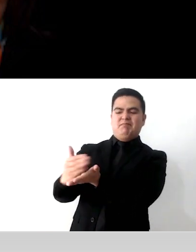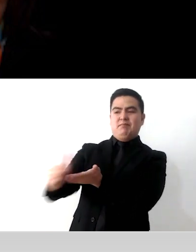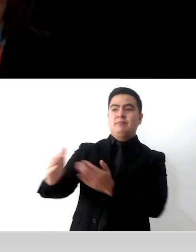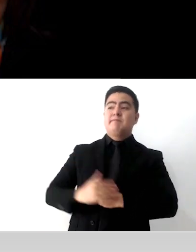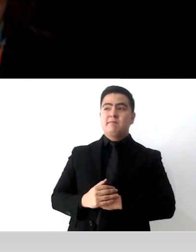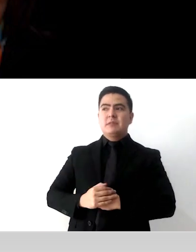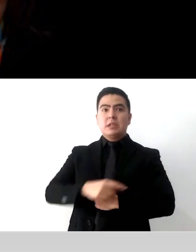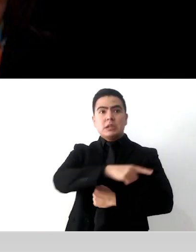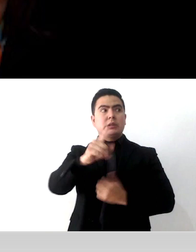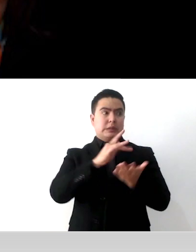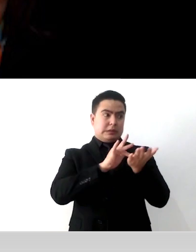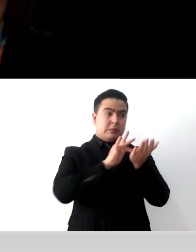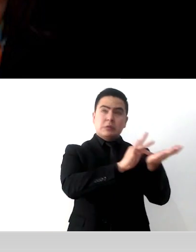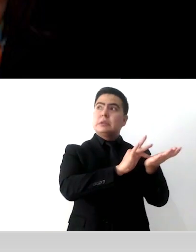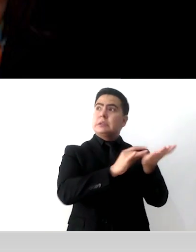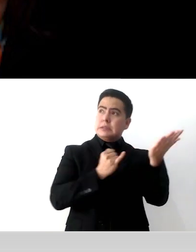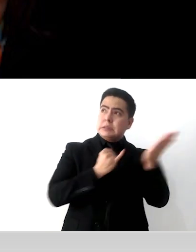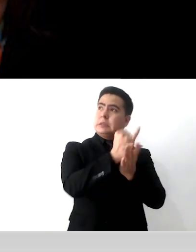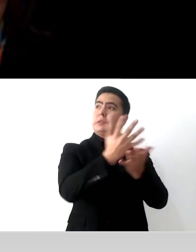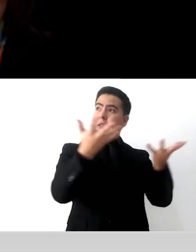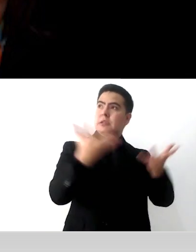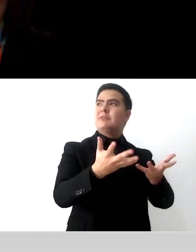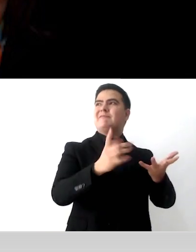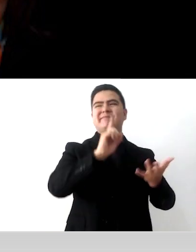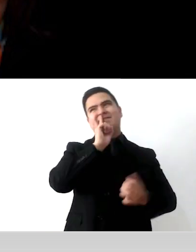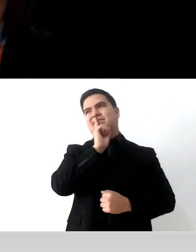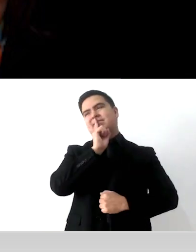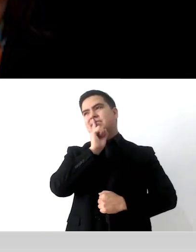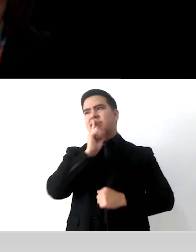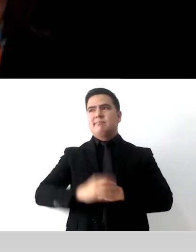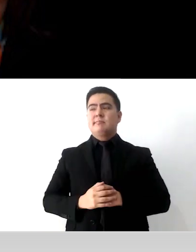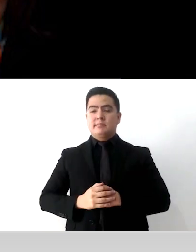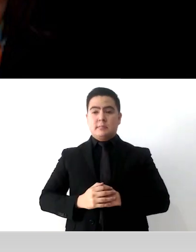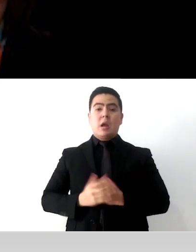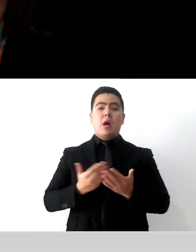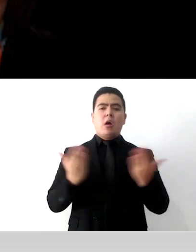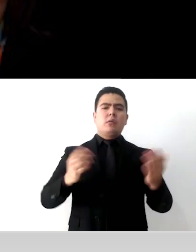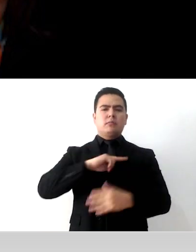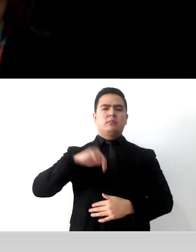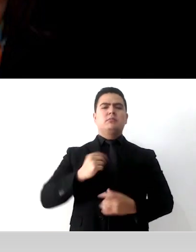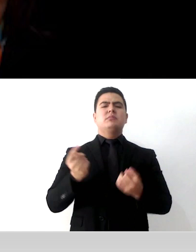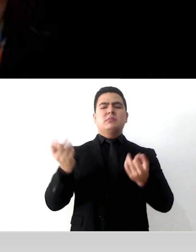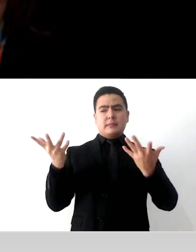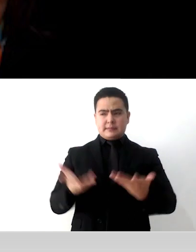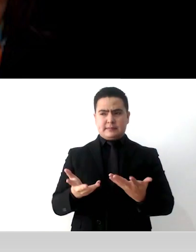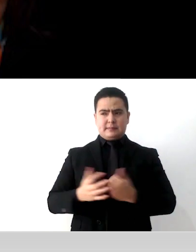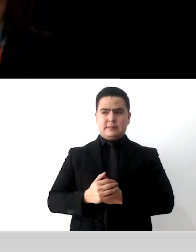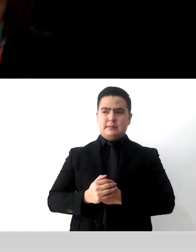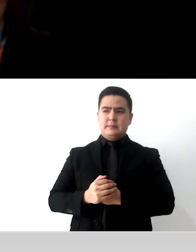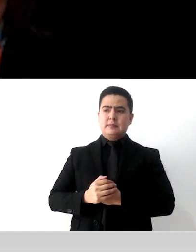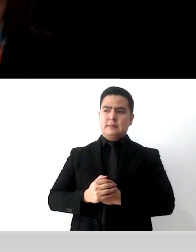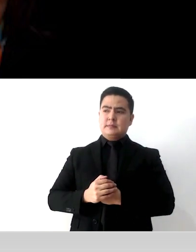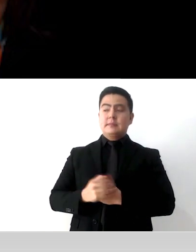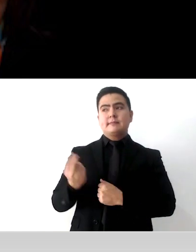estas tomas de decisiones públicas. Y lo que hay que hacer desde la sociedad, desde las autoridades, es